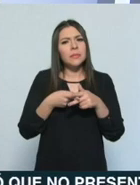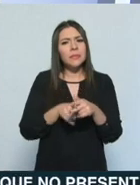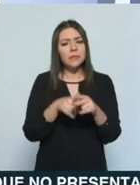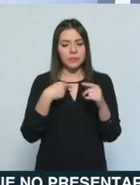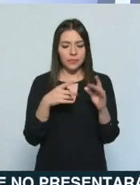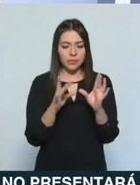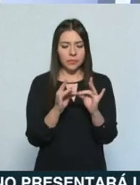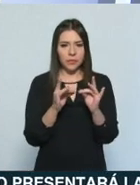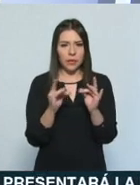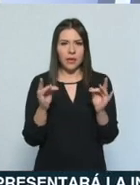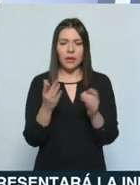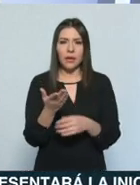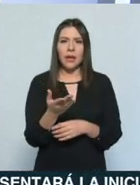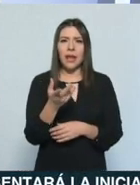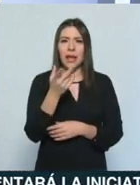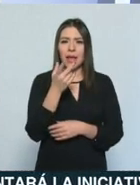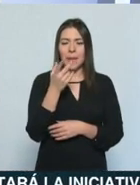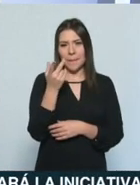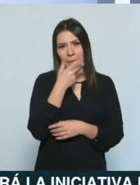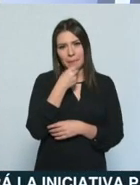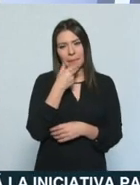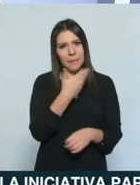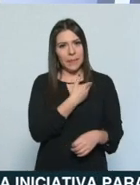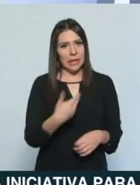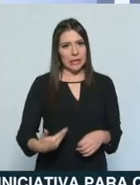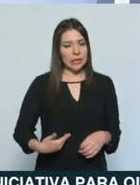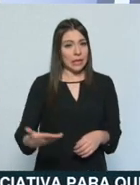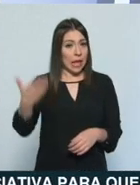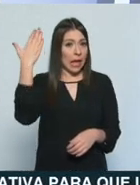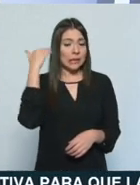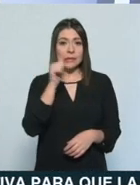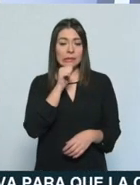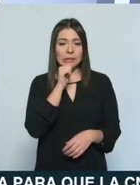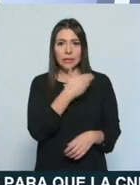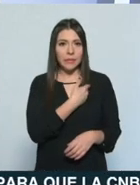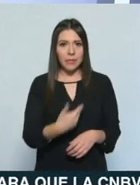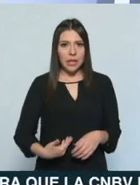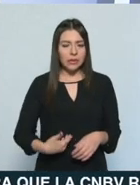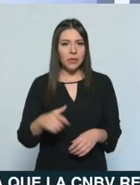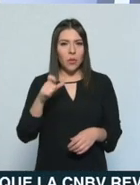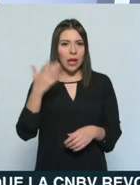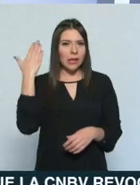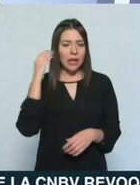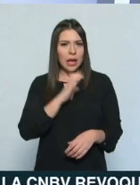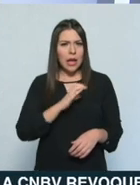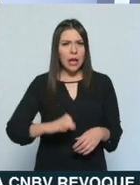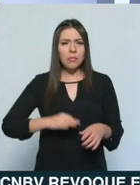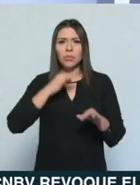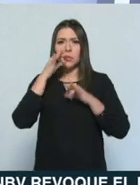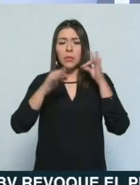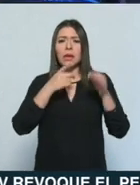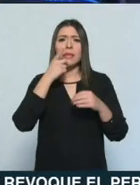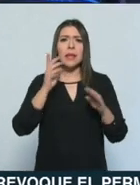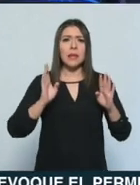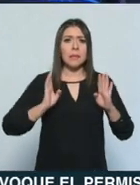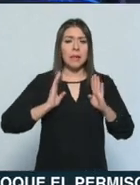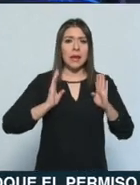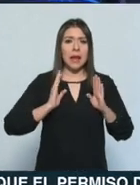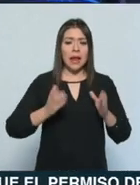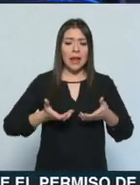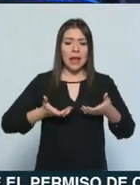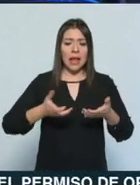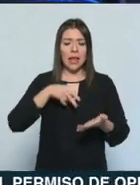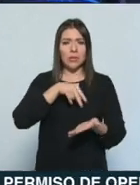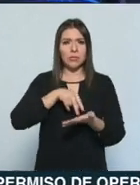Porque el presidente en campaña dijo que iba a sacar a los militares de la calle. ¿De qué se enteró? ¿De qué se percató? ¿Qué